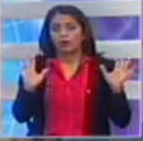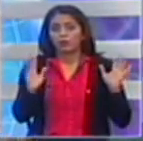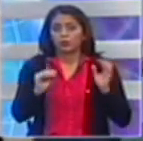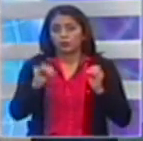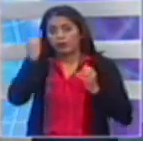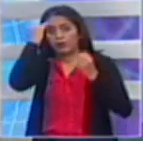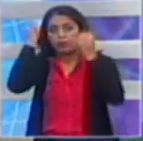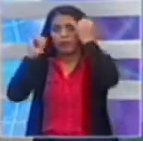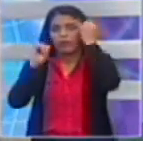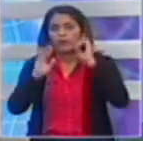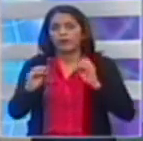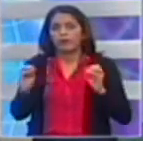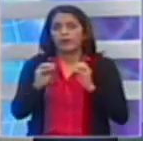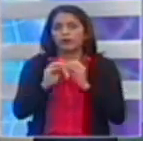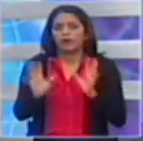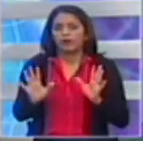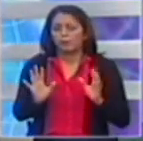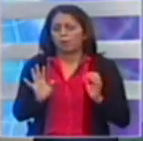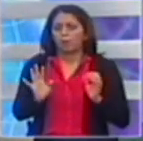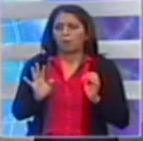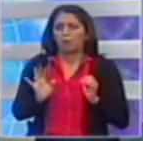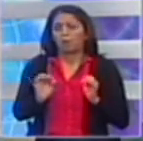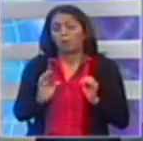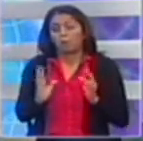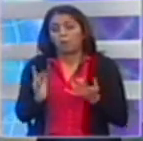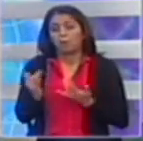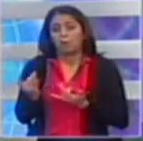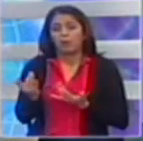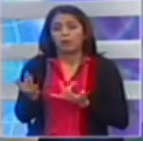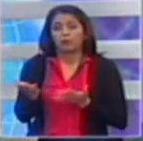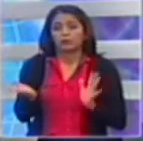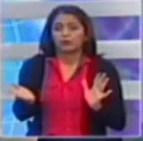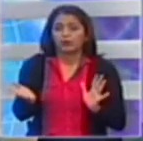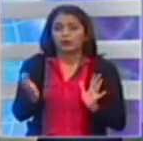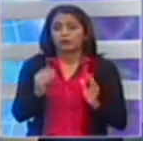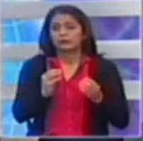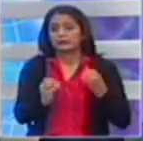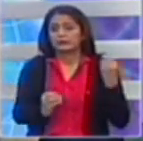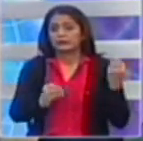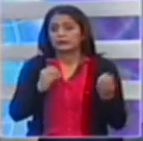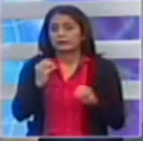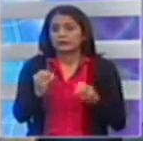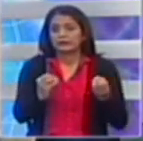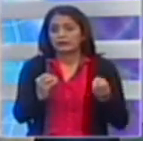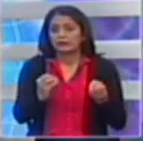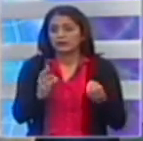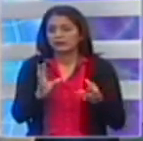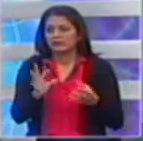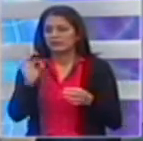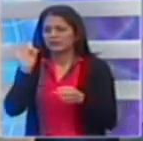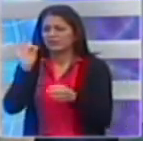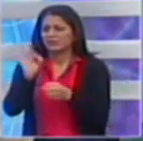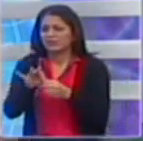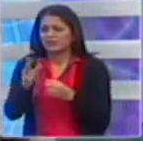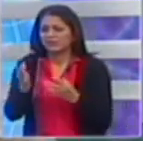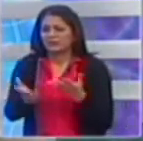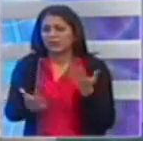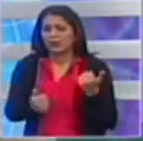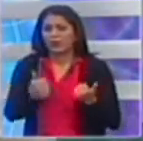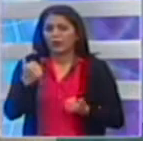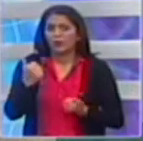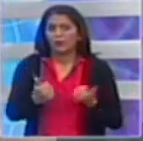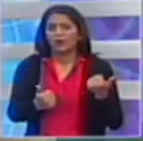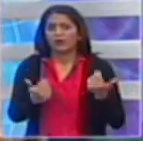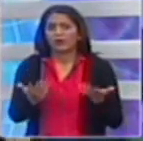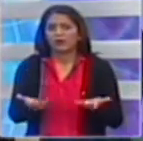Es decir, son casos en los que simplemente se trata de llevar a un voto un poco más de hígado, un poco más de...